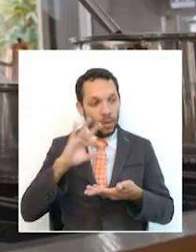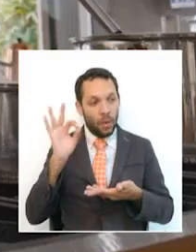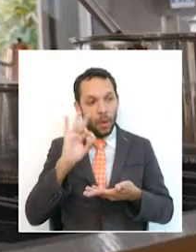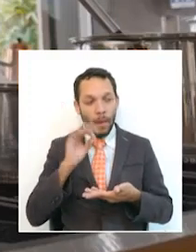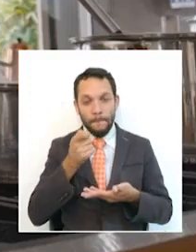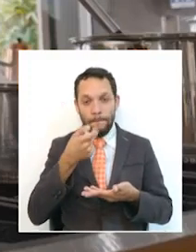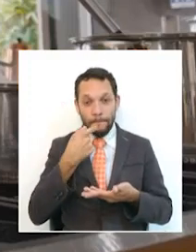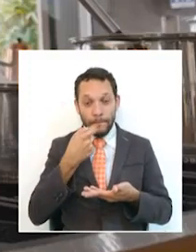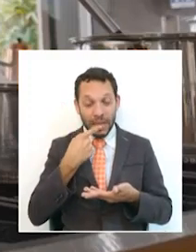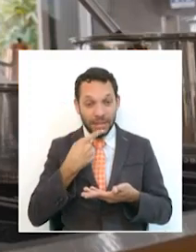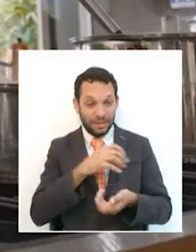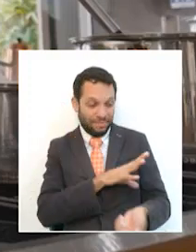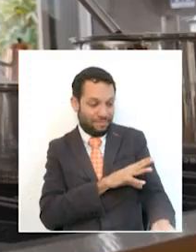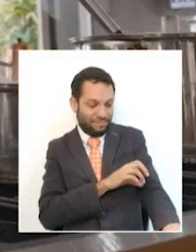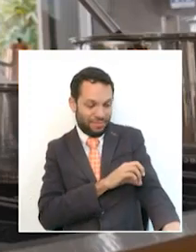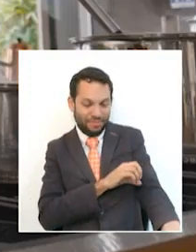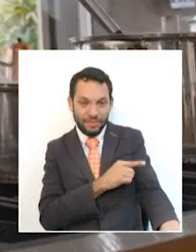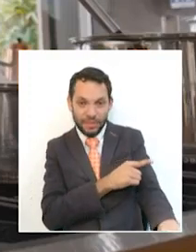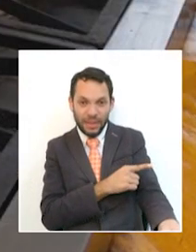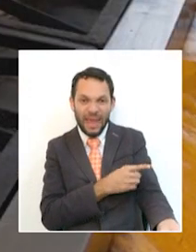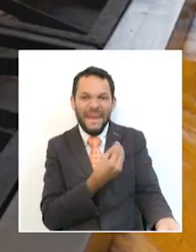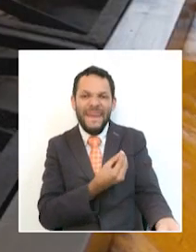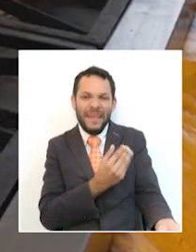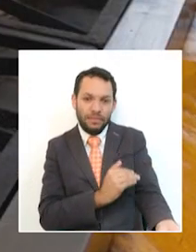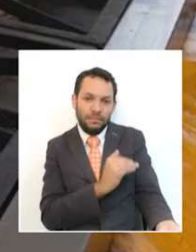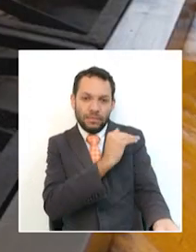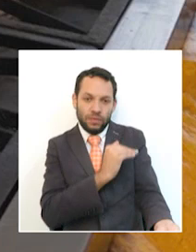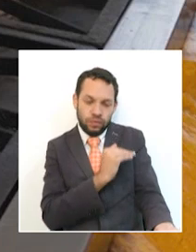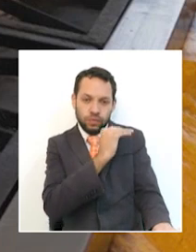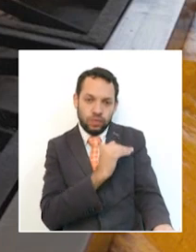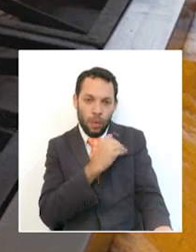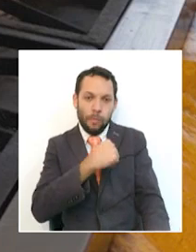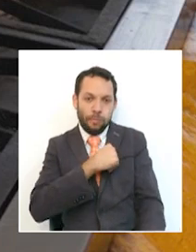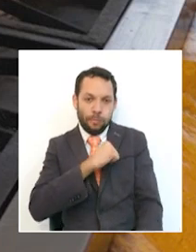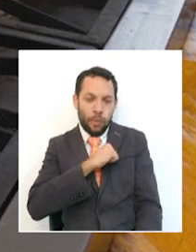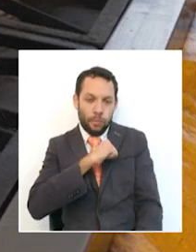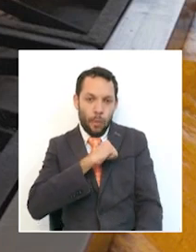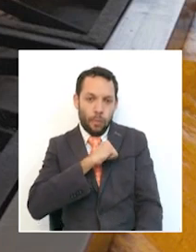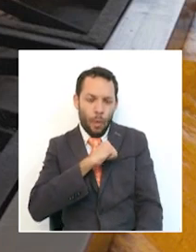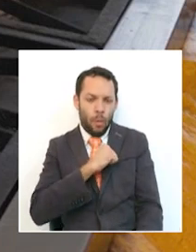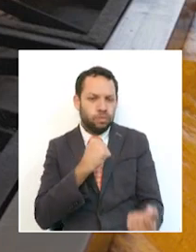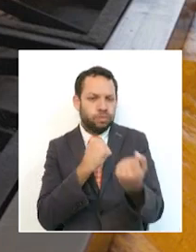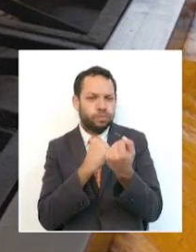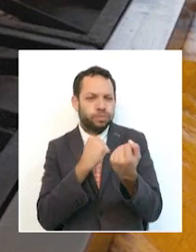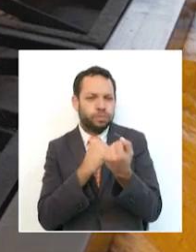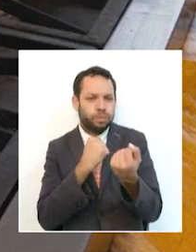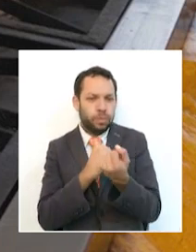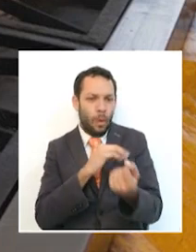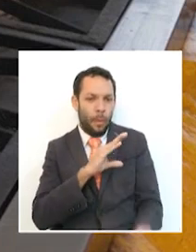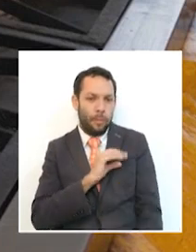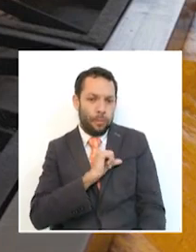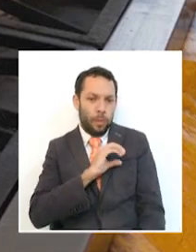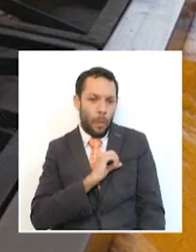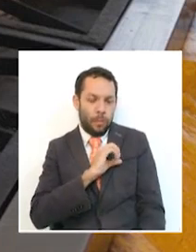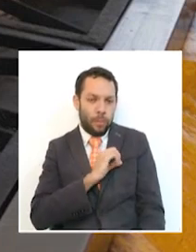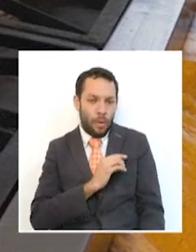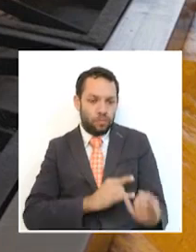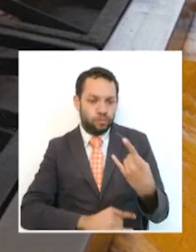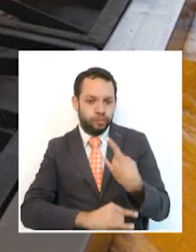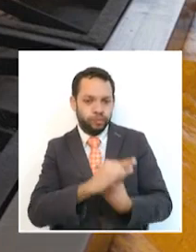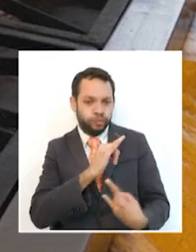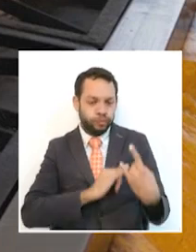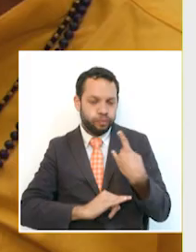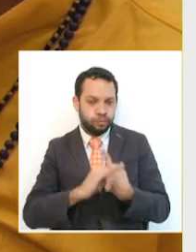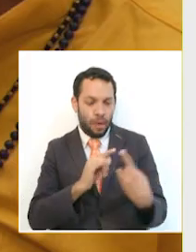presión porque hicieron un cambio porque que la presión es hay una presión en la parte estructural en las arterias se necesitamos